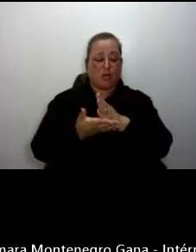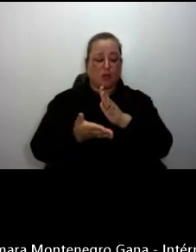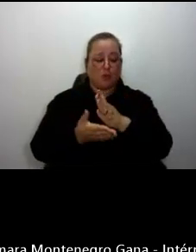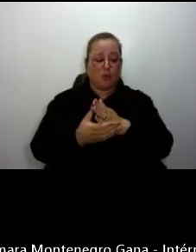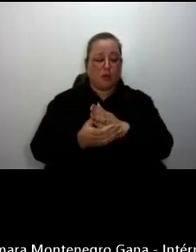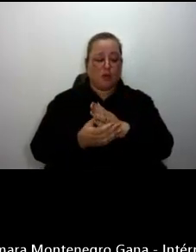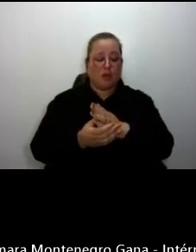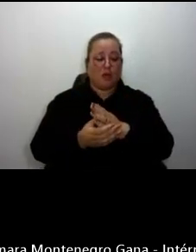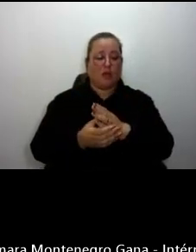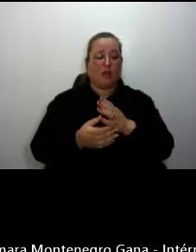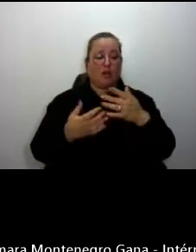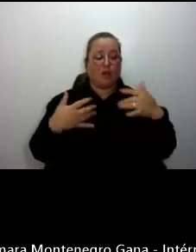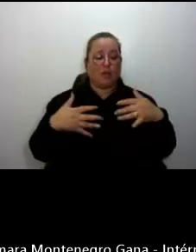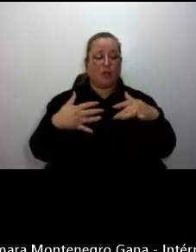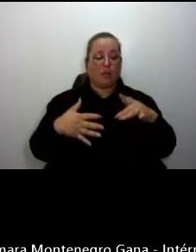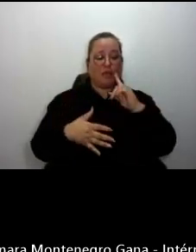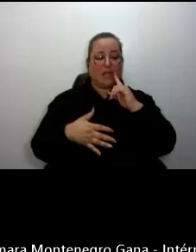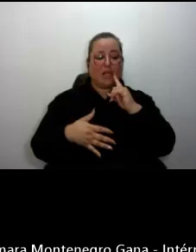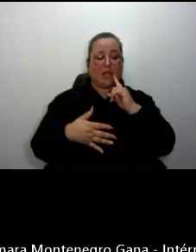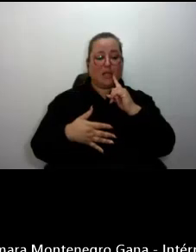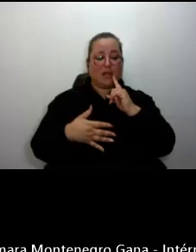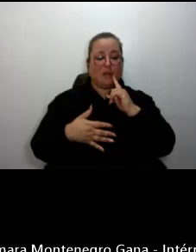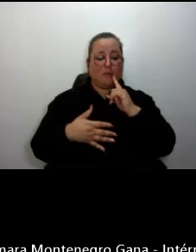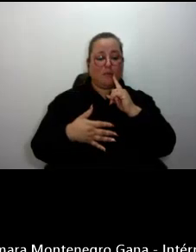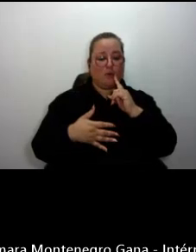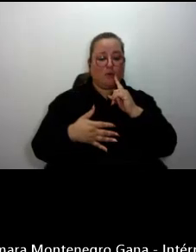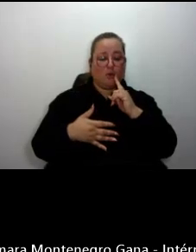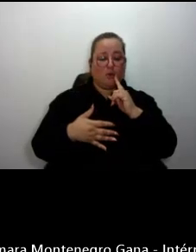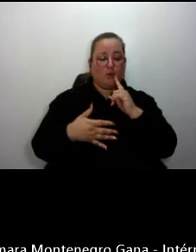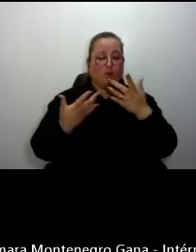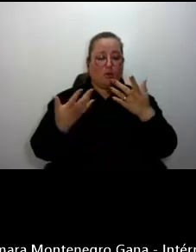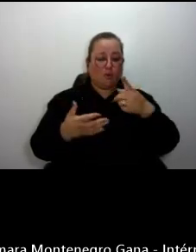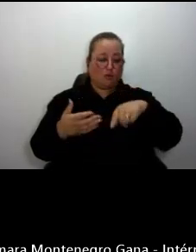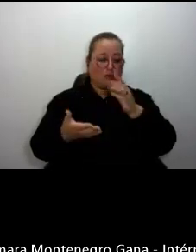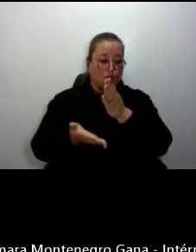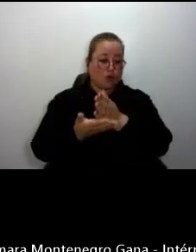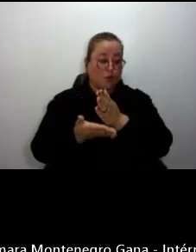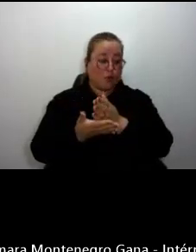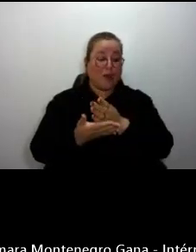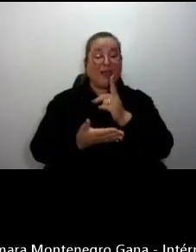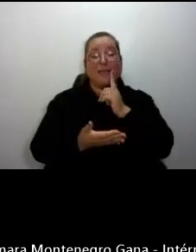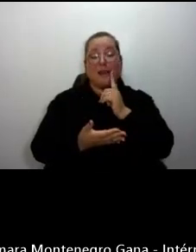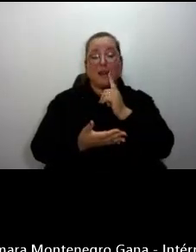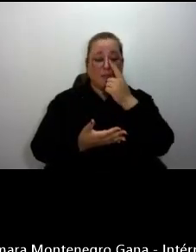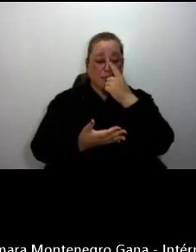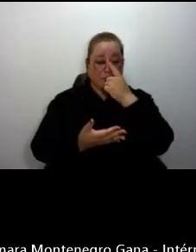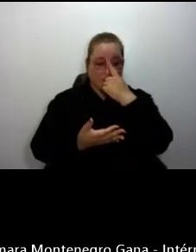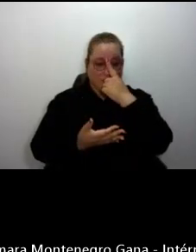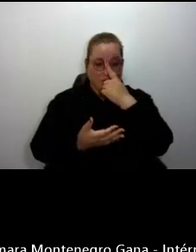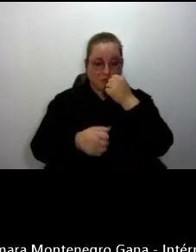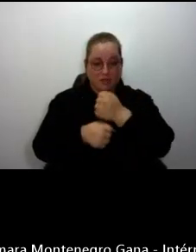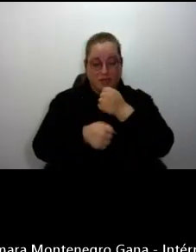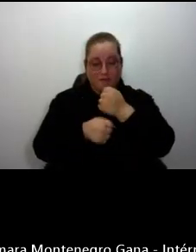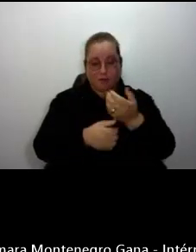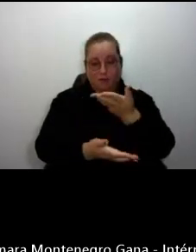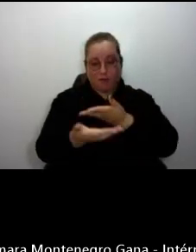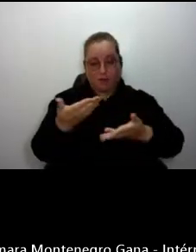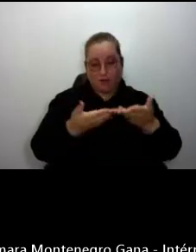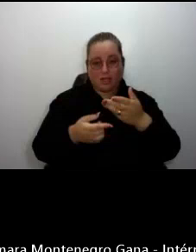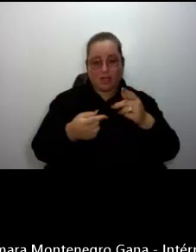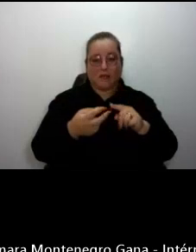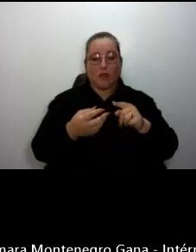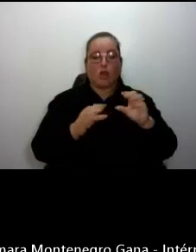Los elementos importantes que tenemos, o sea, que nosotros como establecimiento los abordamos, es el trabajo colaborativo,